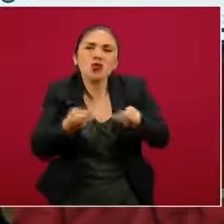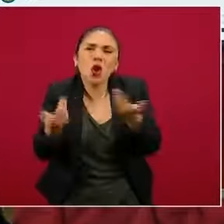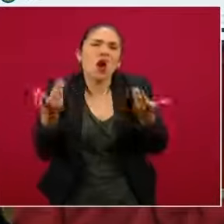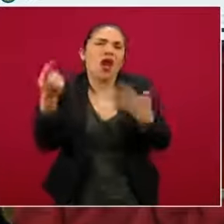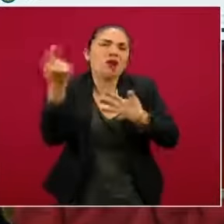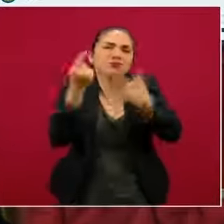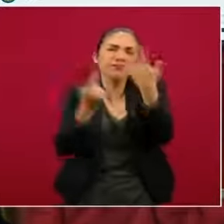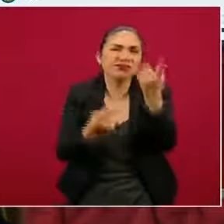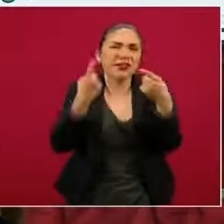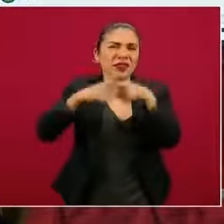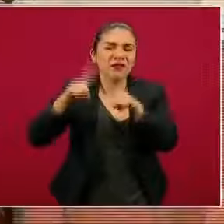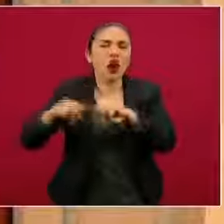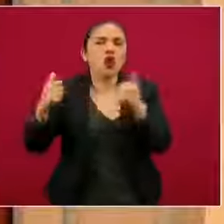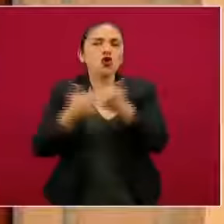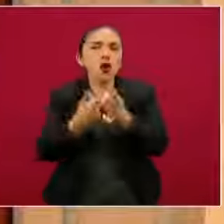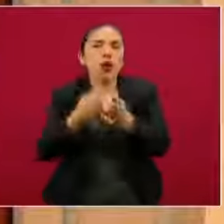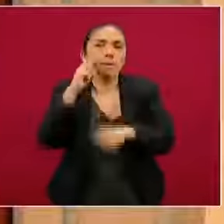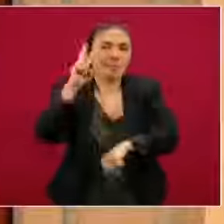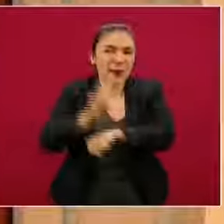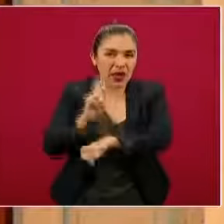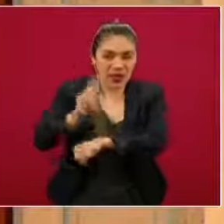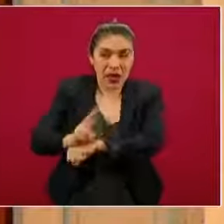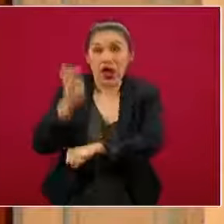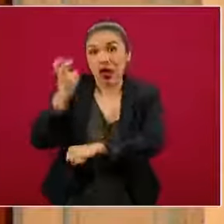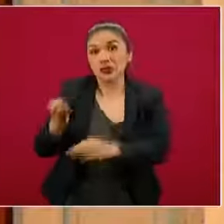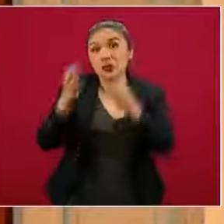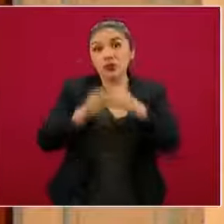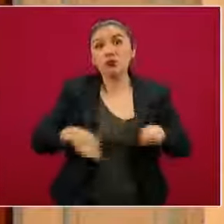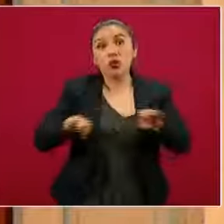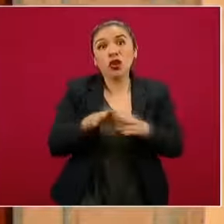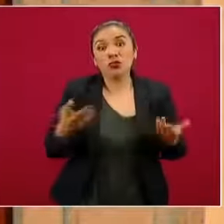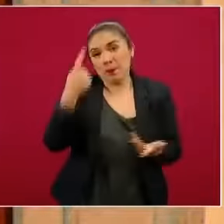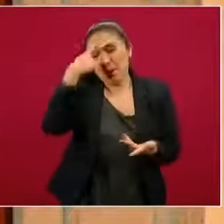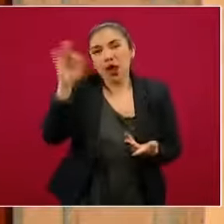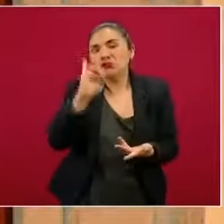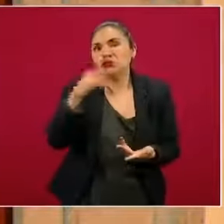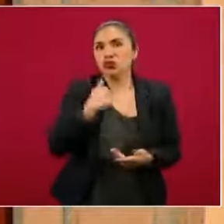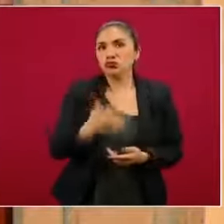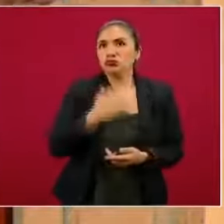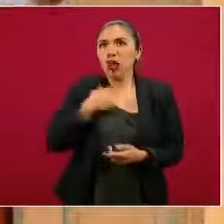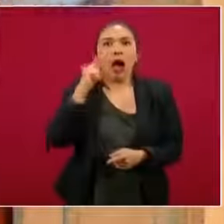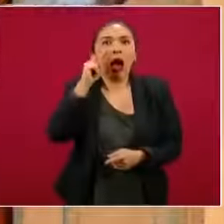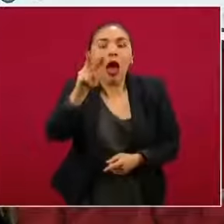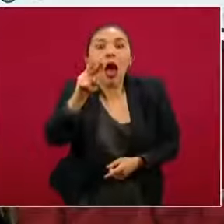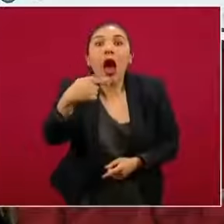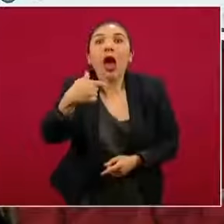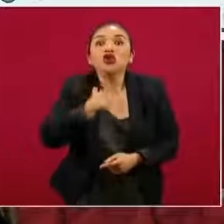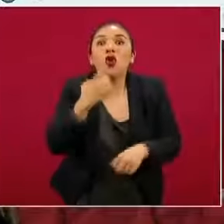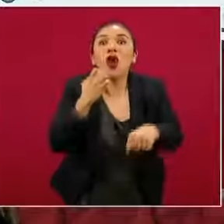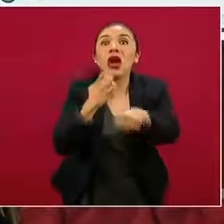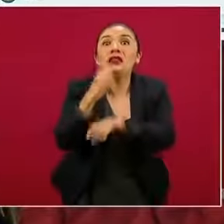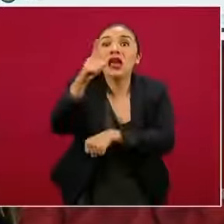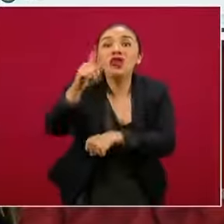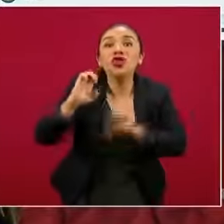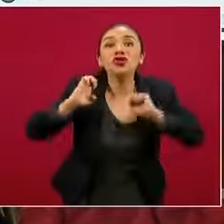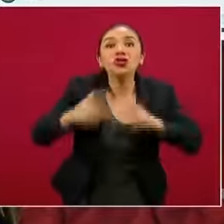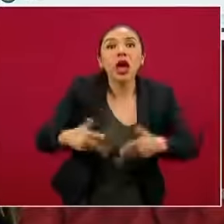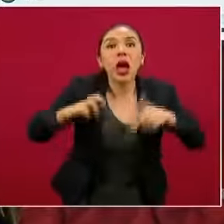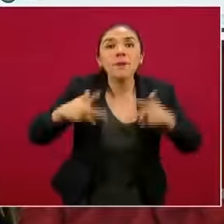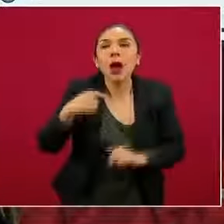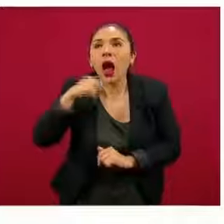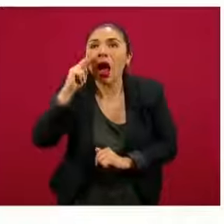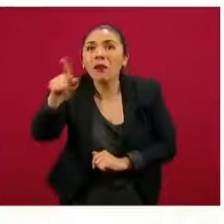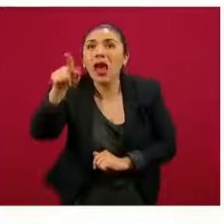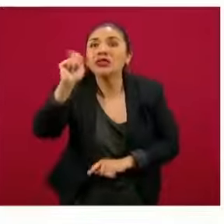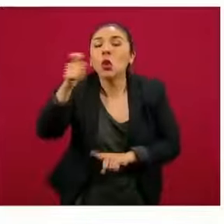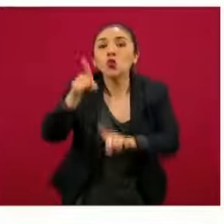serie de regulaciones. Esto es importante para que entonces, si yo me identifico viviendo en el estado de Chiapas y veo que Chiapas está